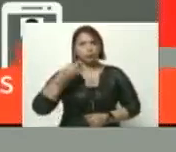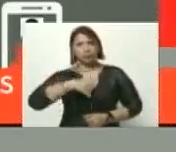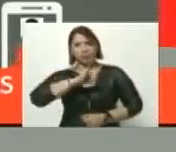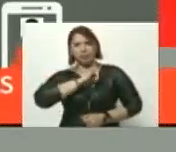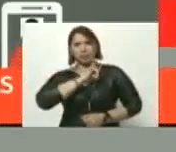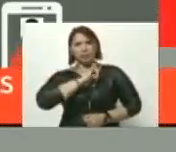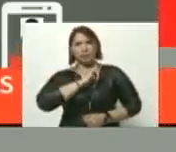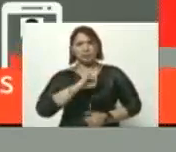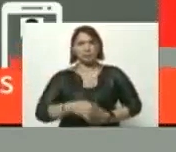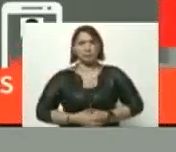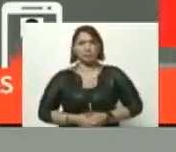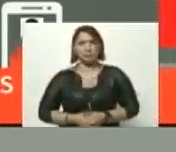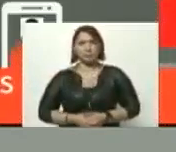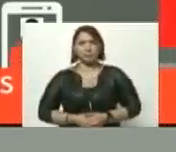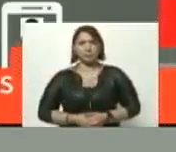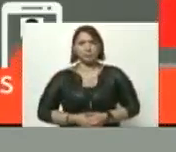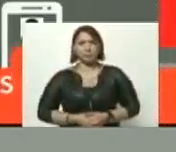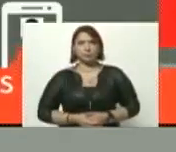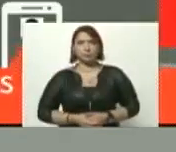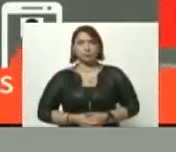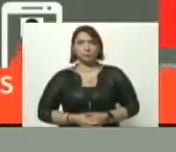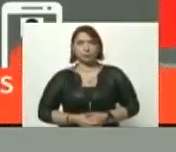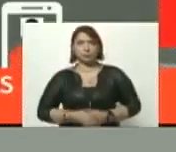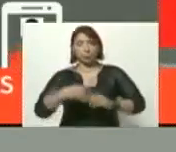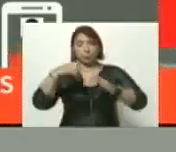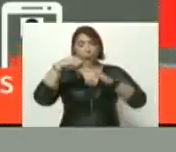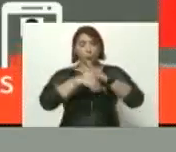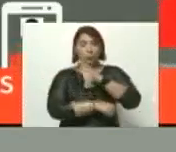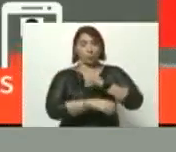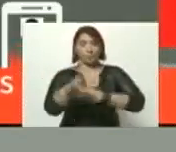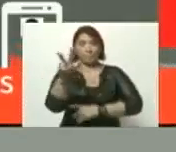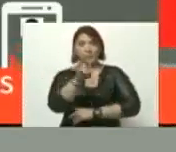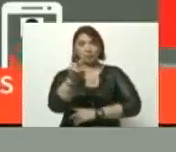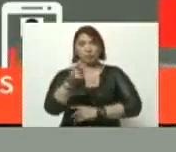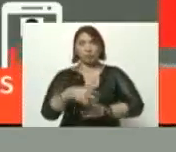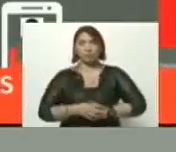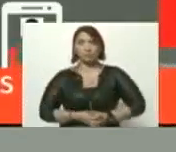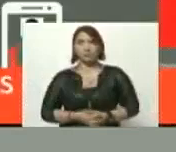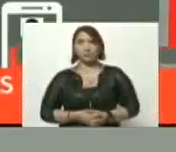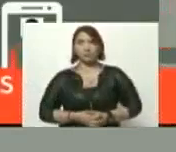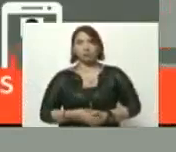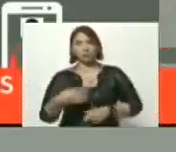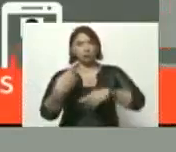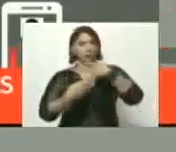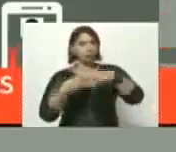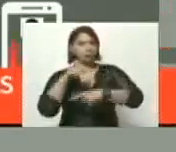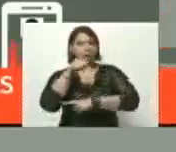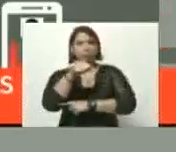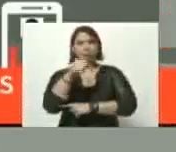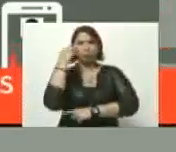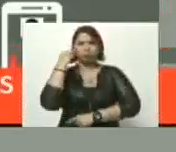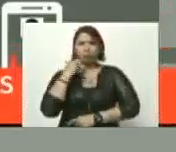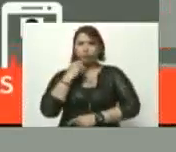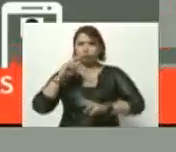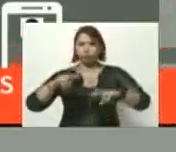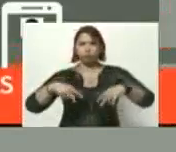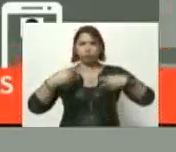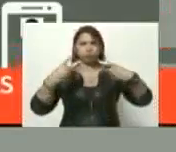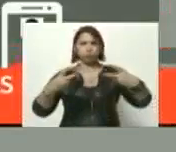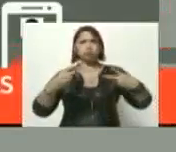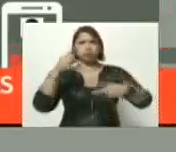identidad, de la profundidad de Venezuela, de la revolución bolivariana, un renacimiento